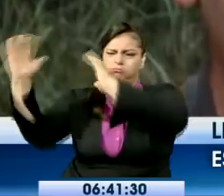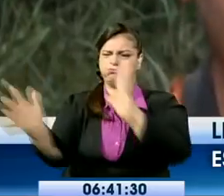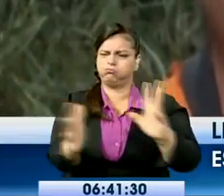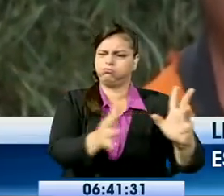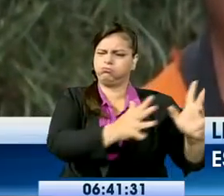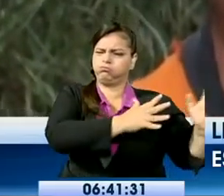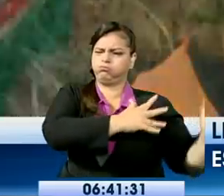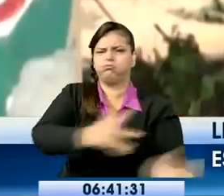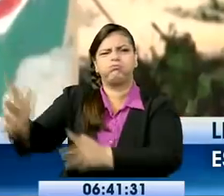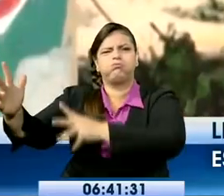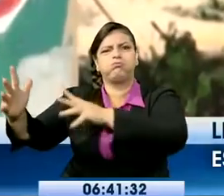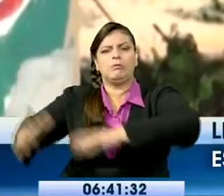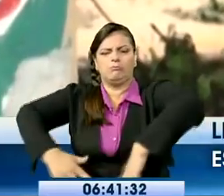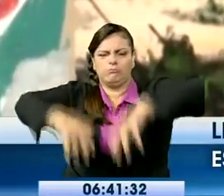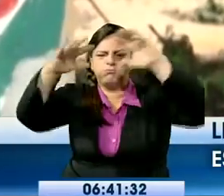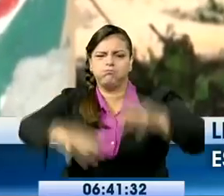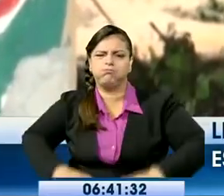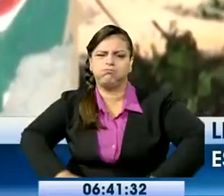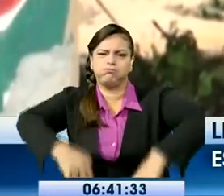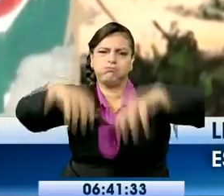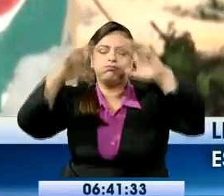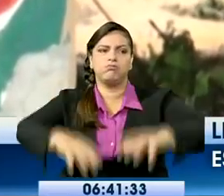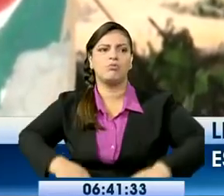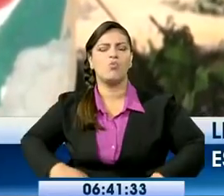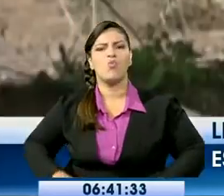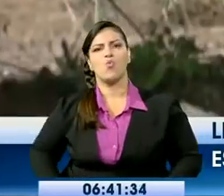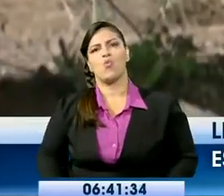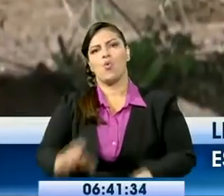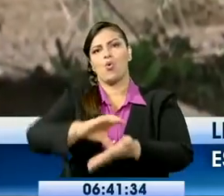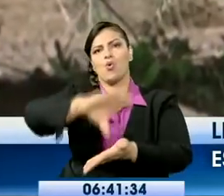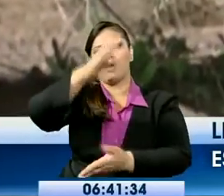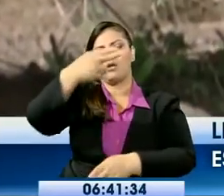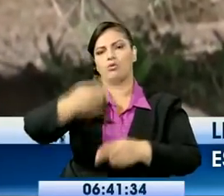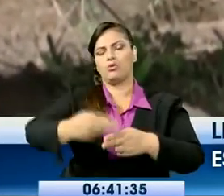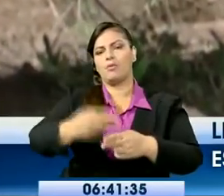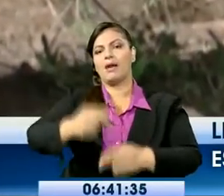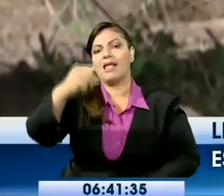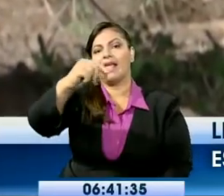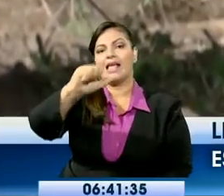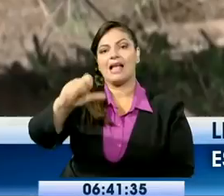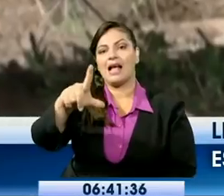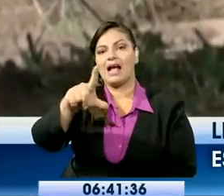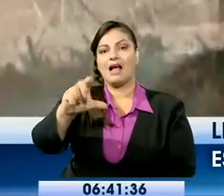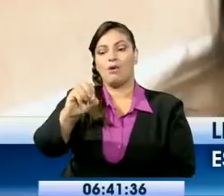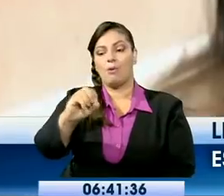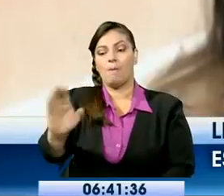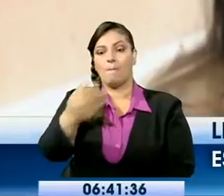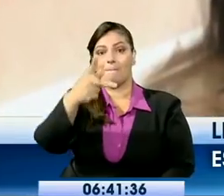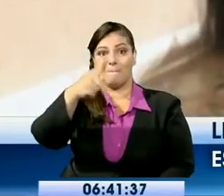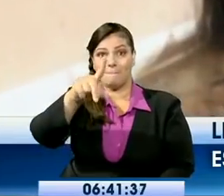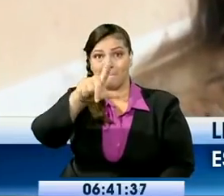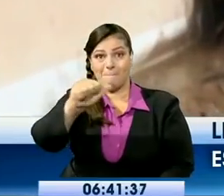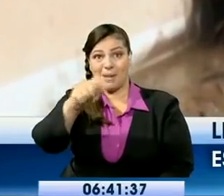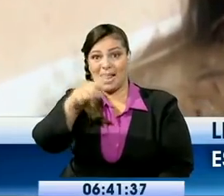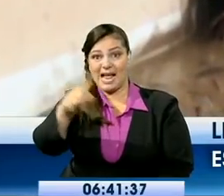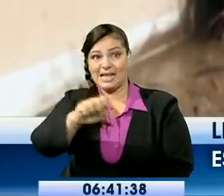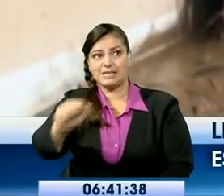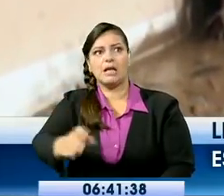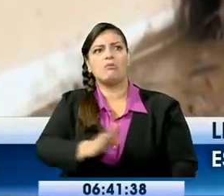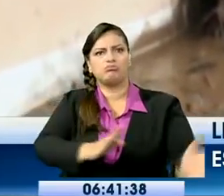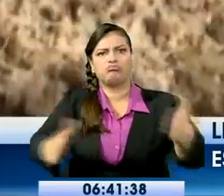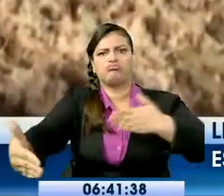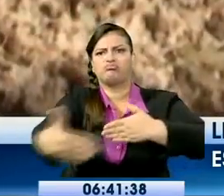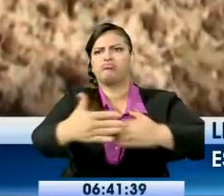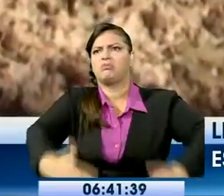y la lluvia fuerte. Varias paredes del Colegio Galo Plaza fueron destruidas por el deslizamiento de tierra. Sus aulas y